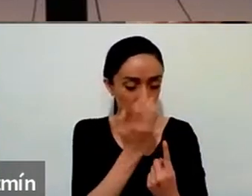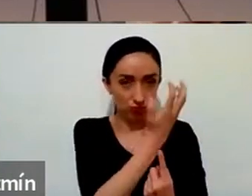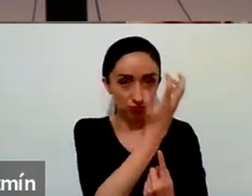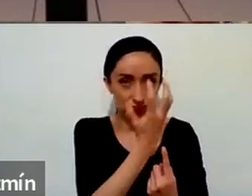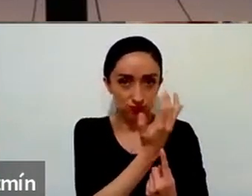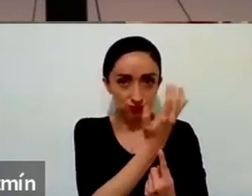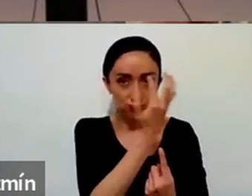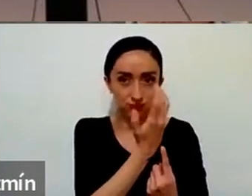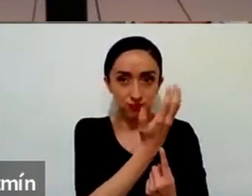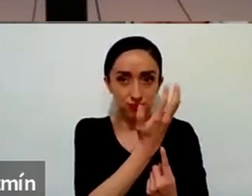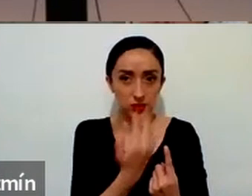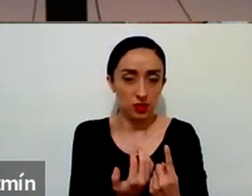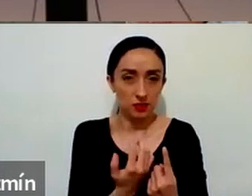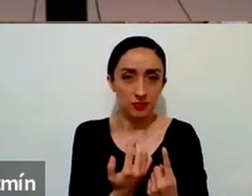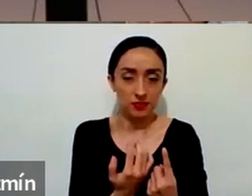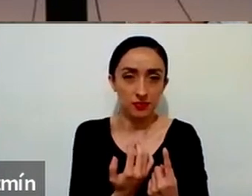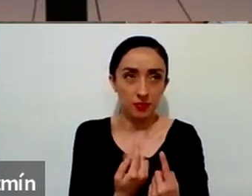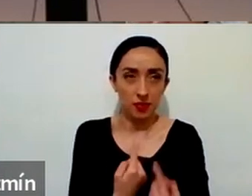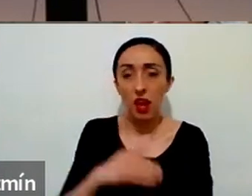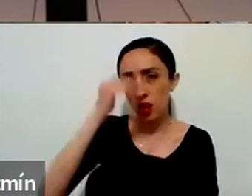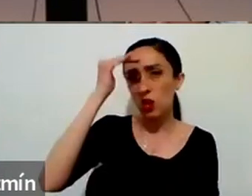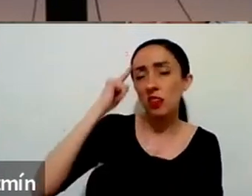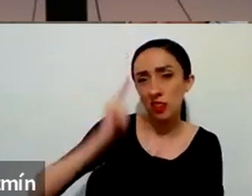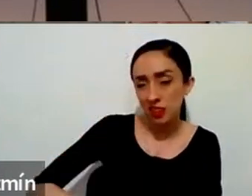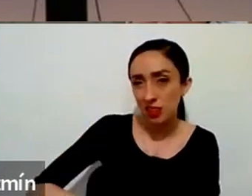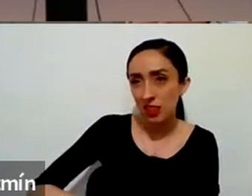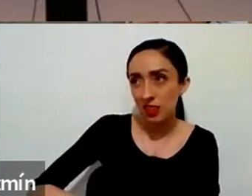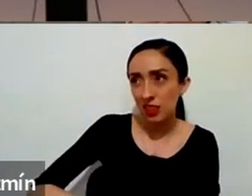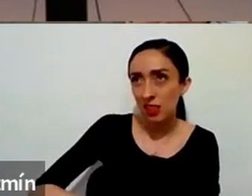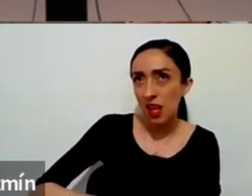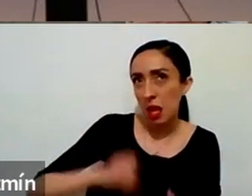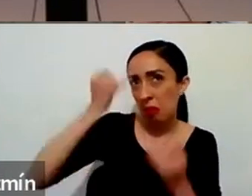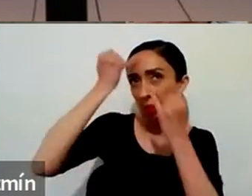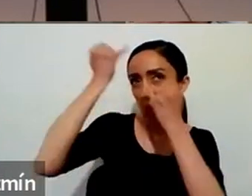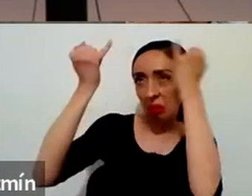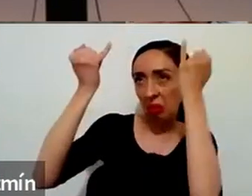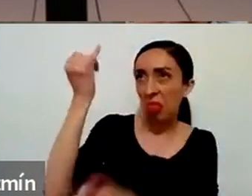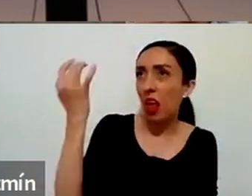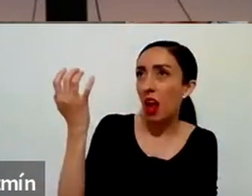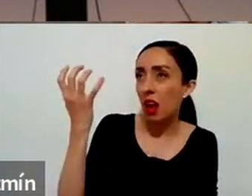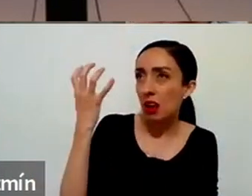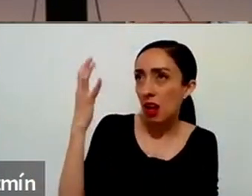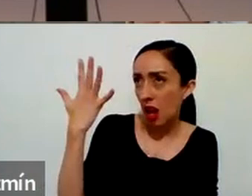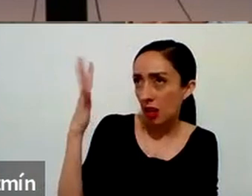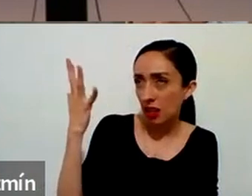Entonces, me parece hermosa la imagen, una zarza, un arbusto ardiente.